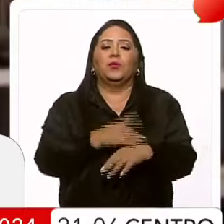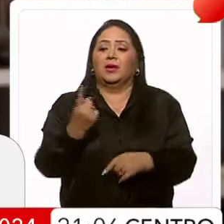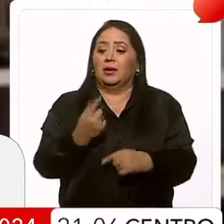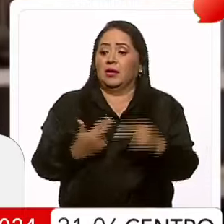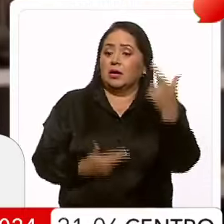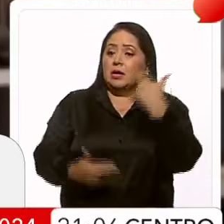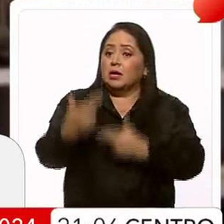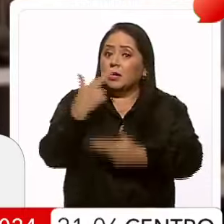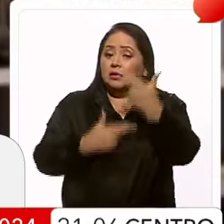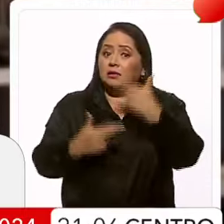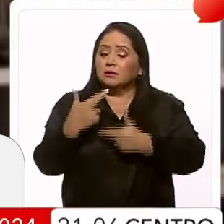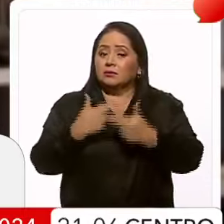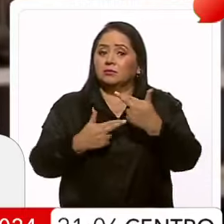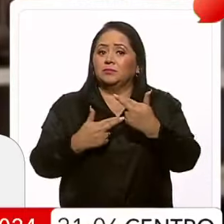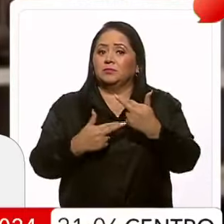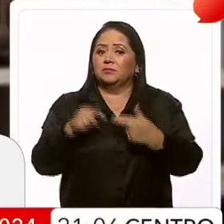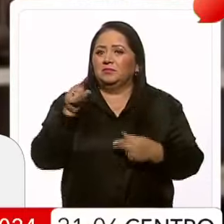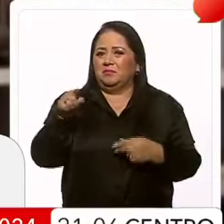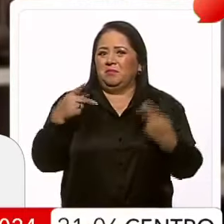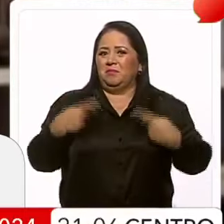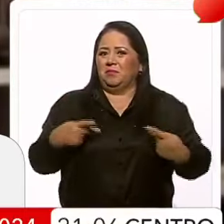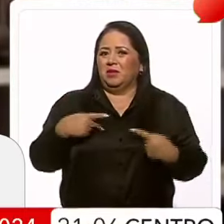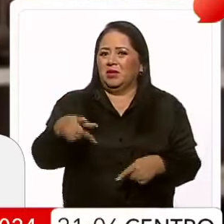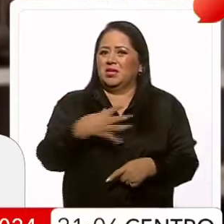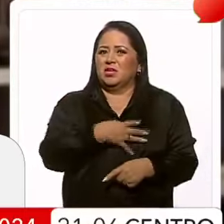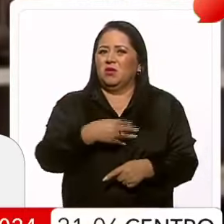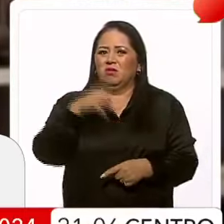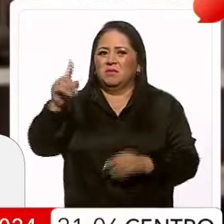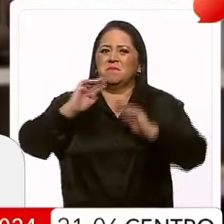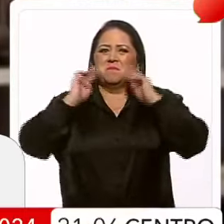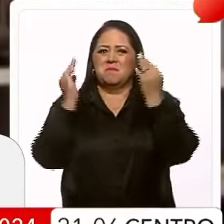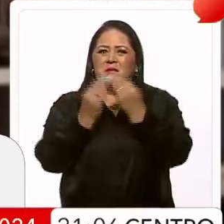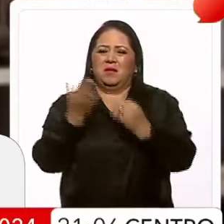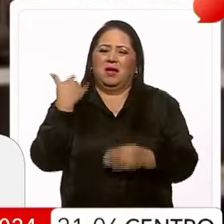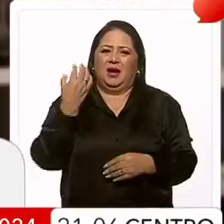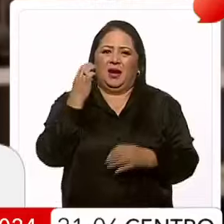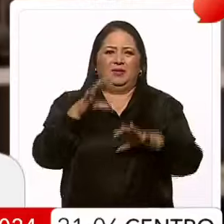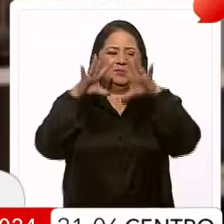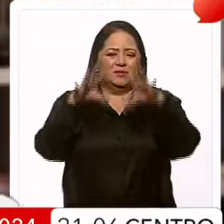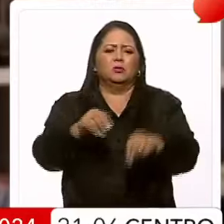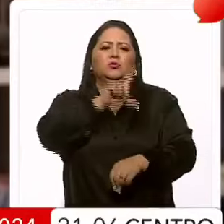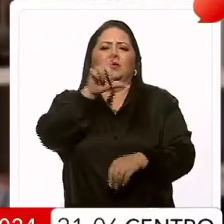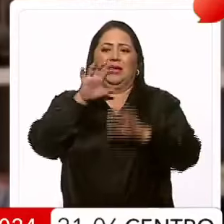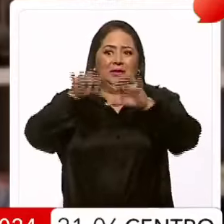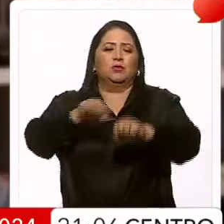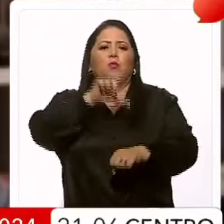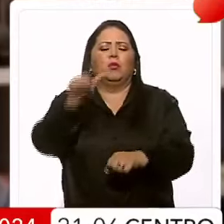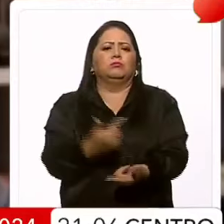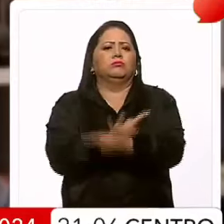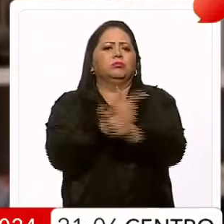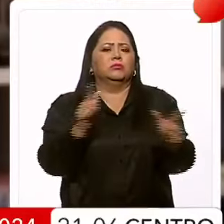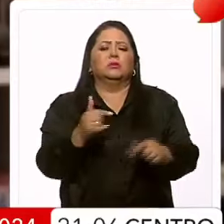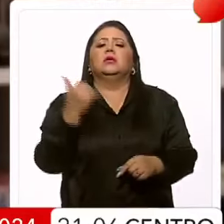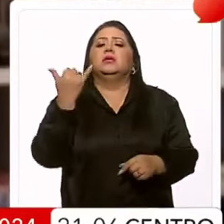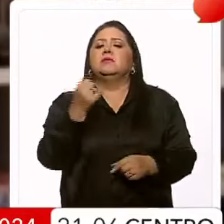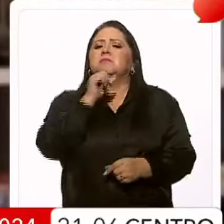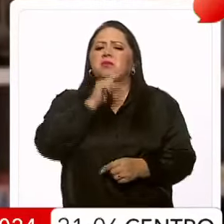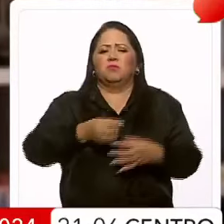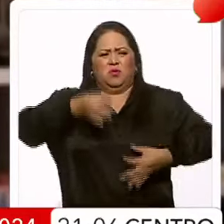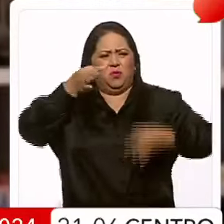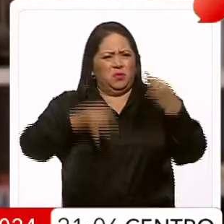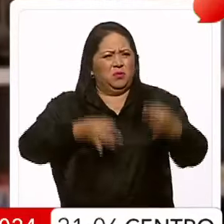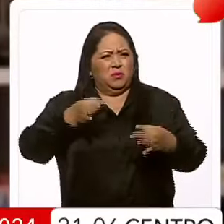regreso de este personaje del Hijo del Marro, que fue detenido en enero y liberado ahora por un juez federal, creo que incluso por un